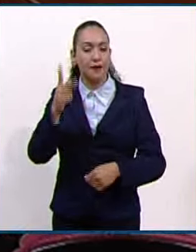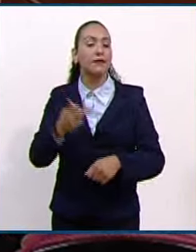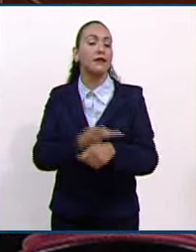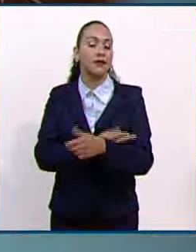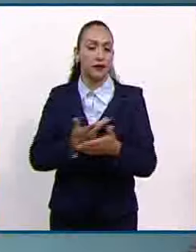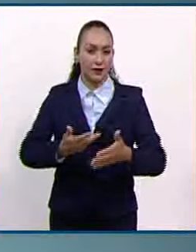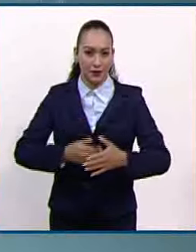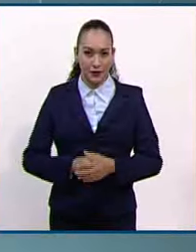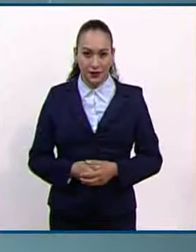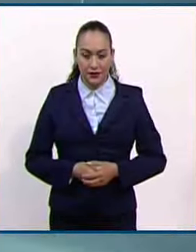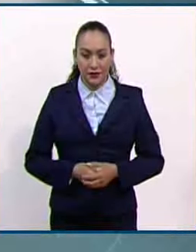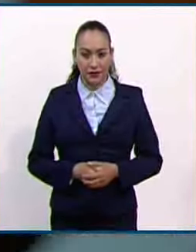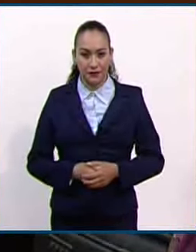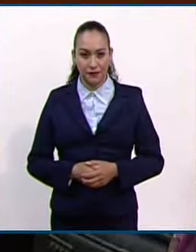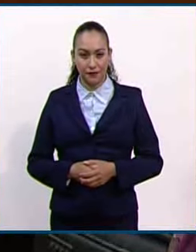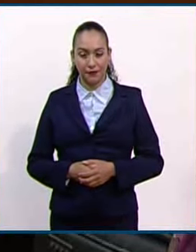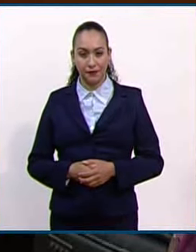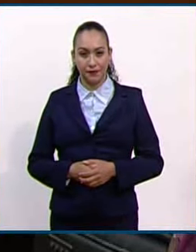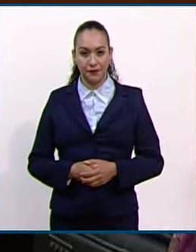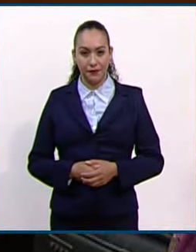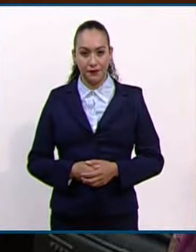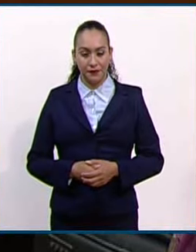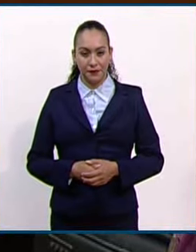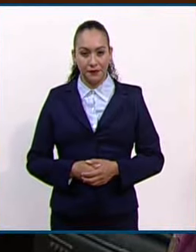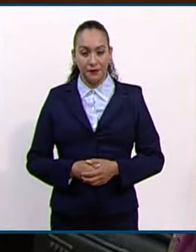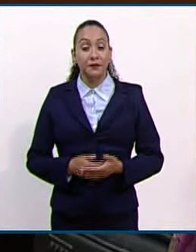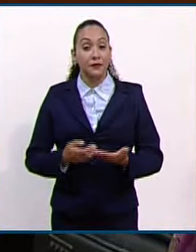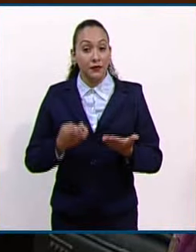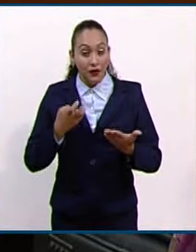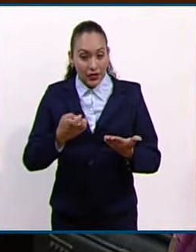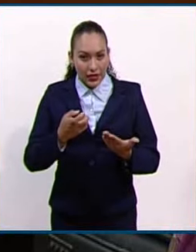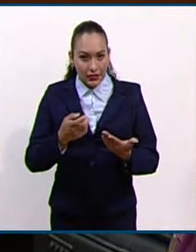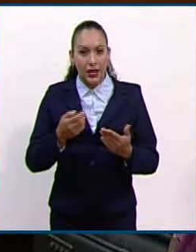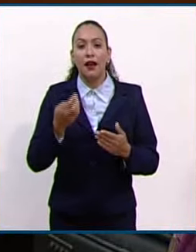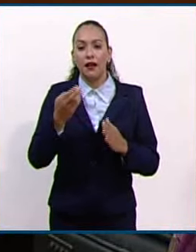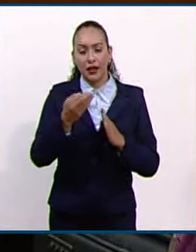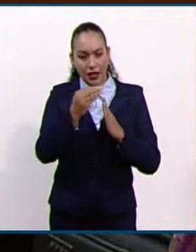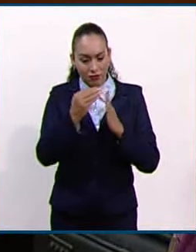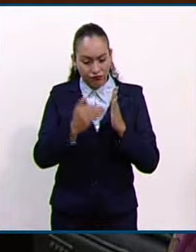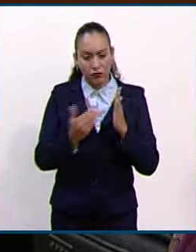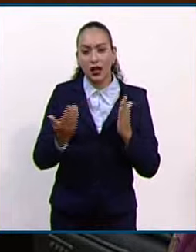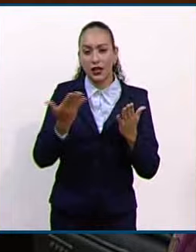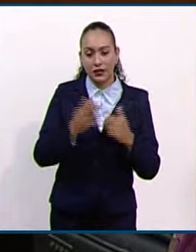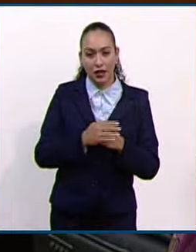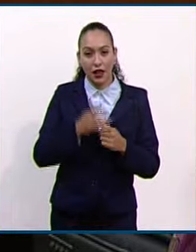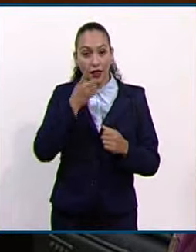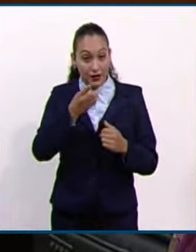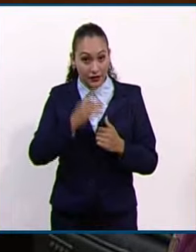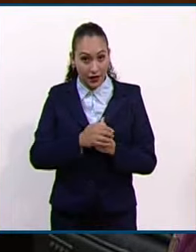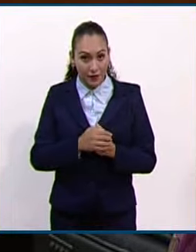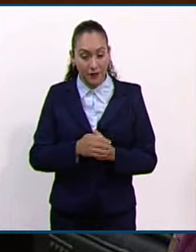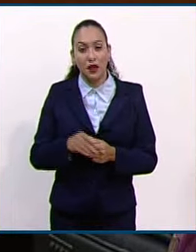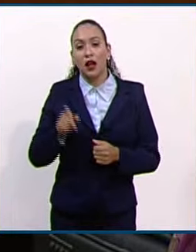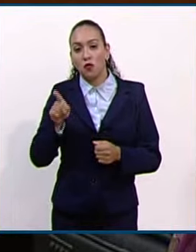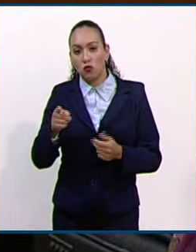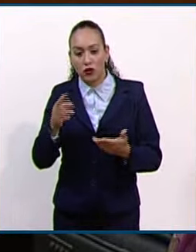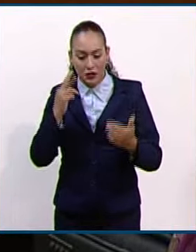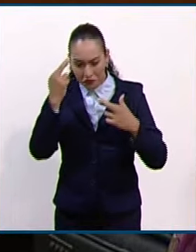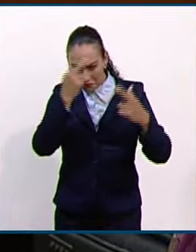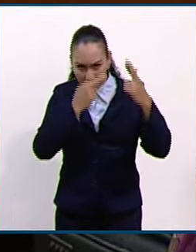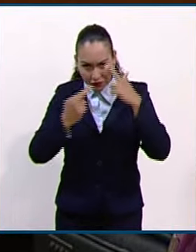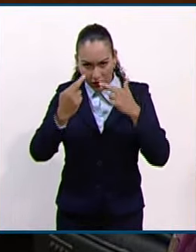ponente. Que esta restricción no perseguía una finalidad constitucionalmente imperiosa, ya que no atendía